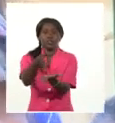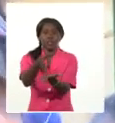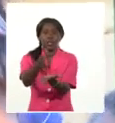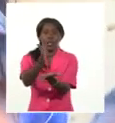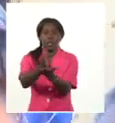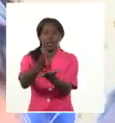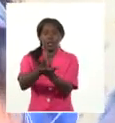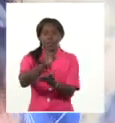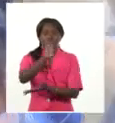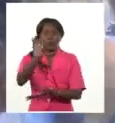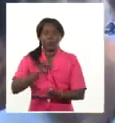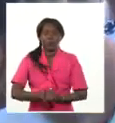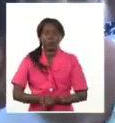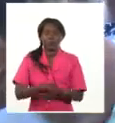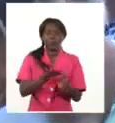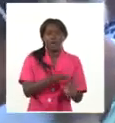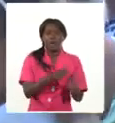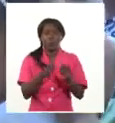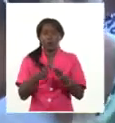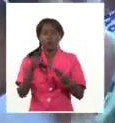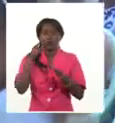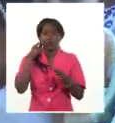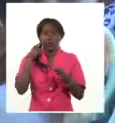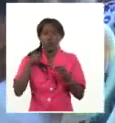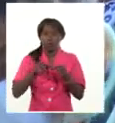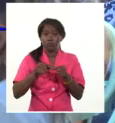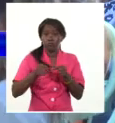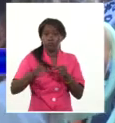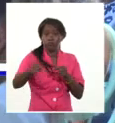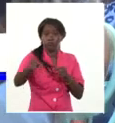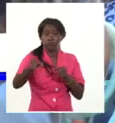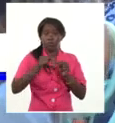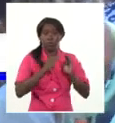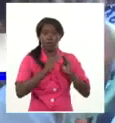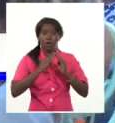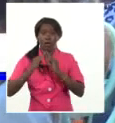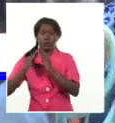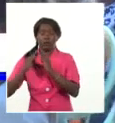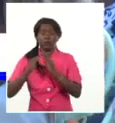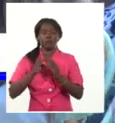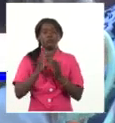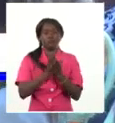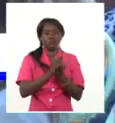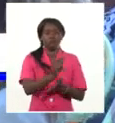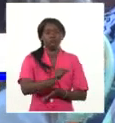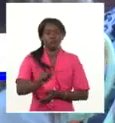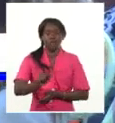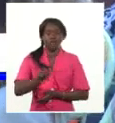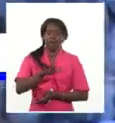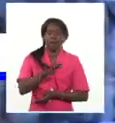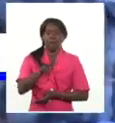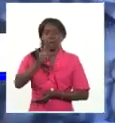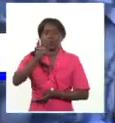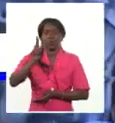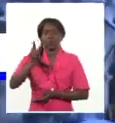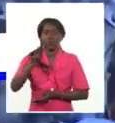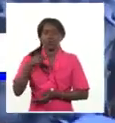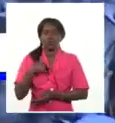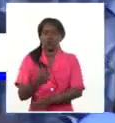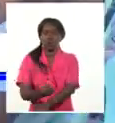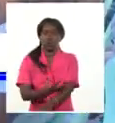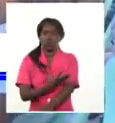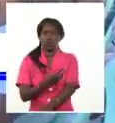tenemos alrededor de 42 niños felicitado a todos los candidatos que es un orgullo estar con ellos hoy aquí